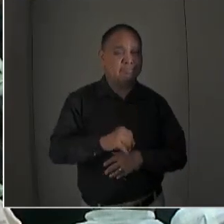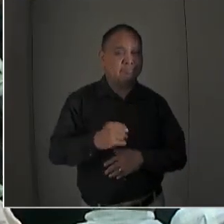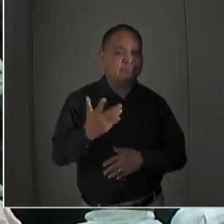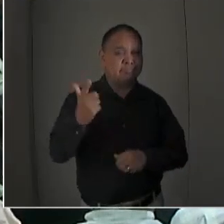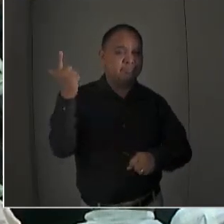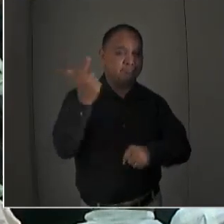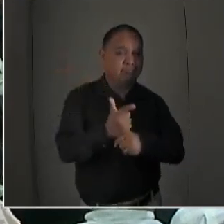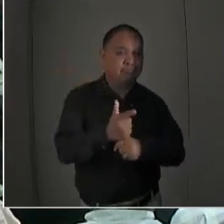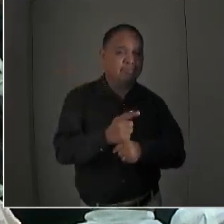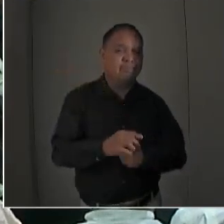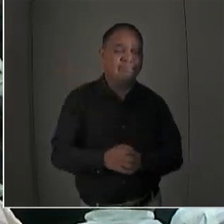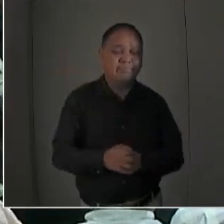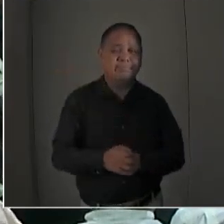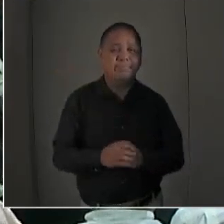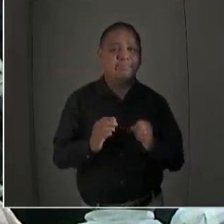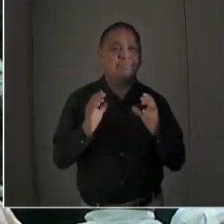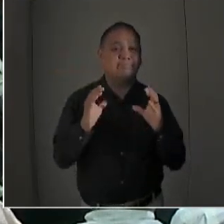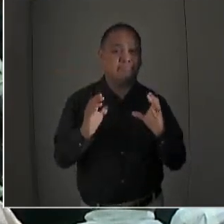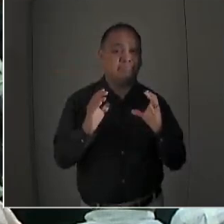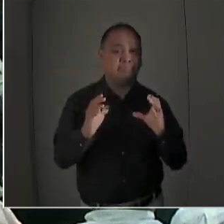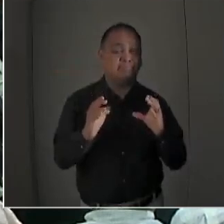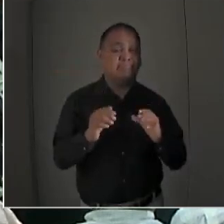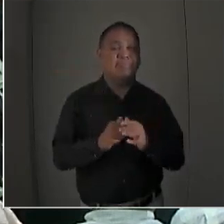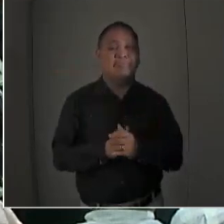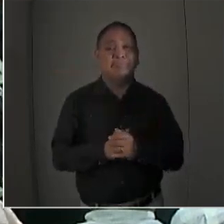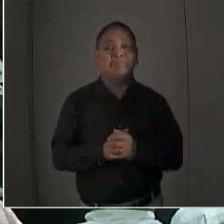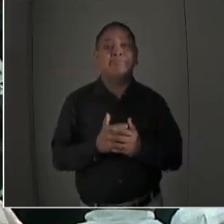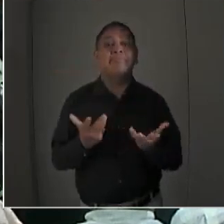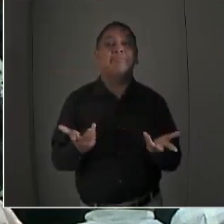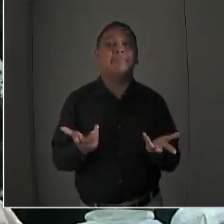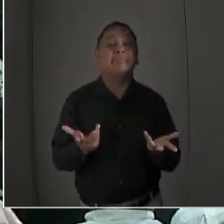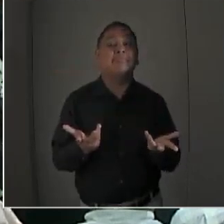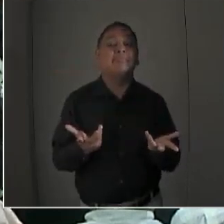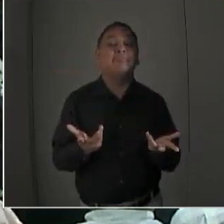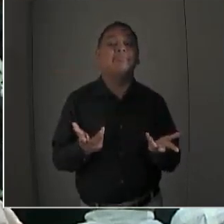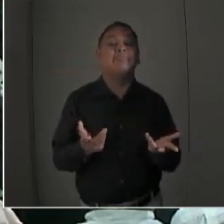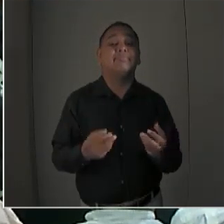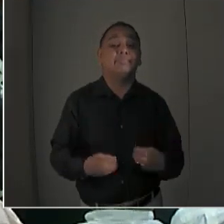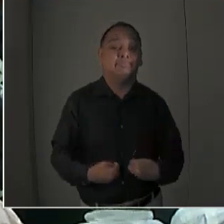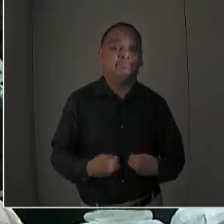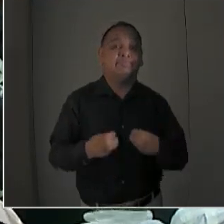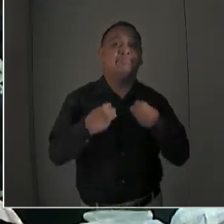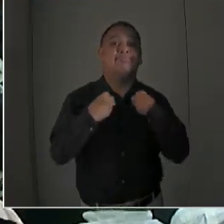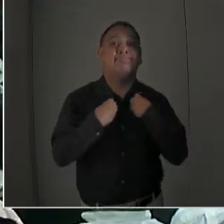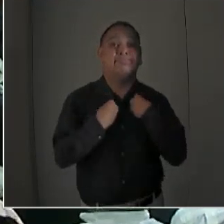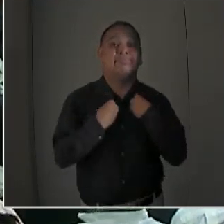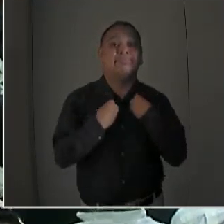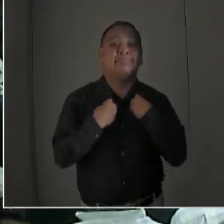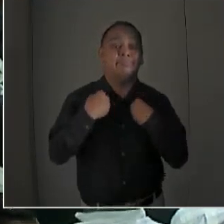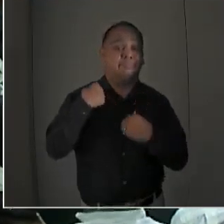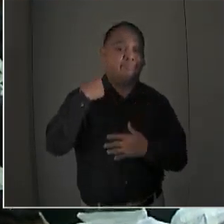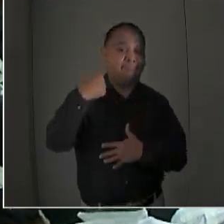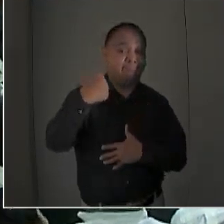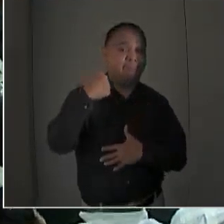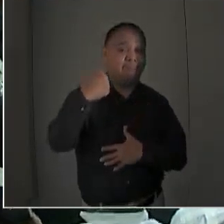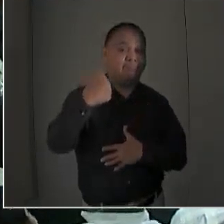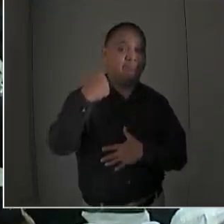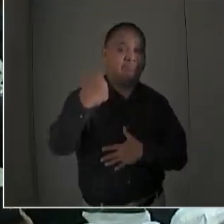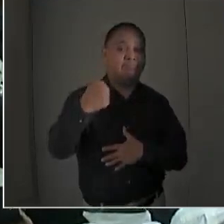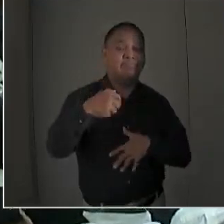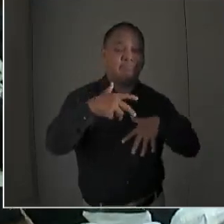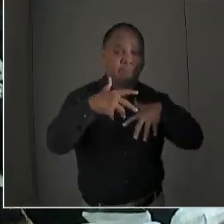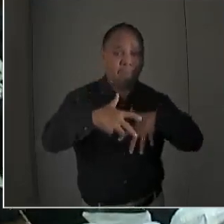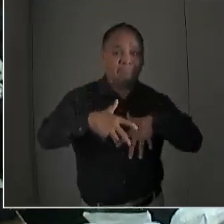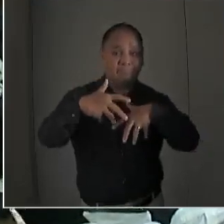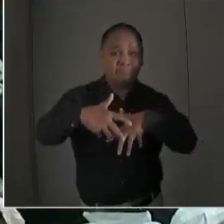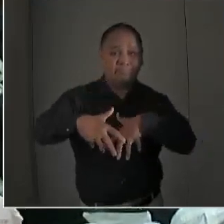identificarnos, cuidarnos, pero ¿en dónde? En la vida, en la lucha, en el